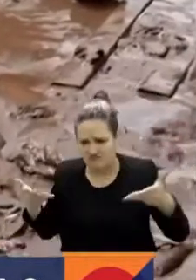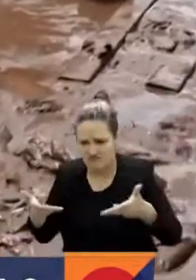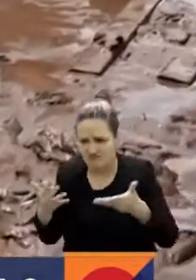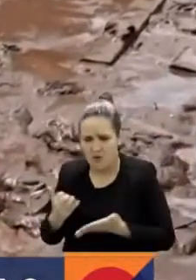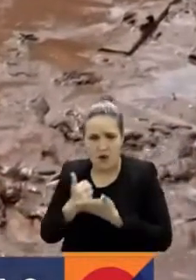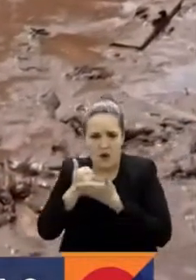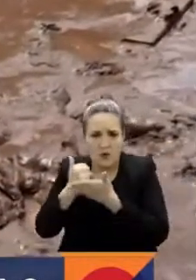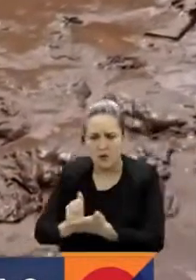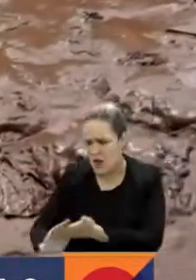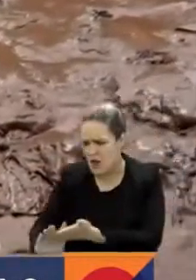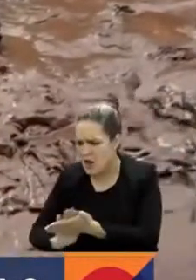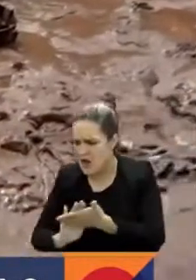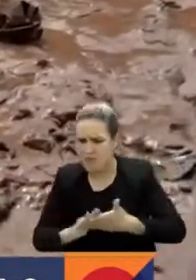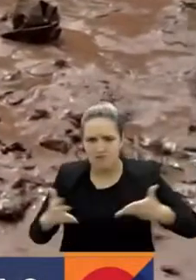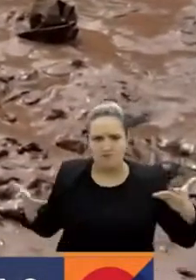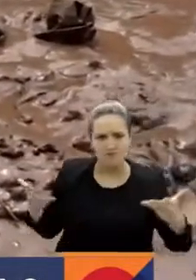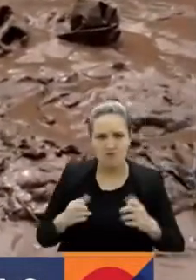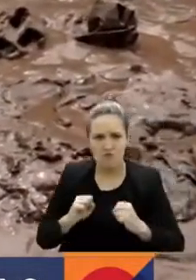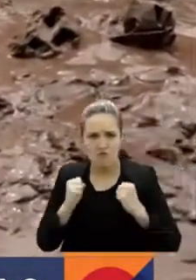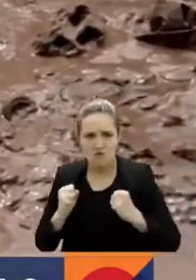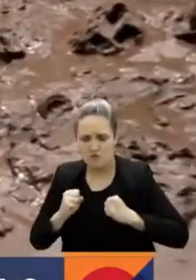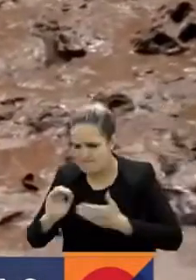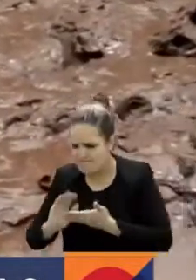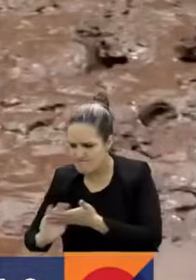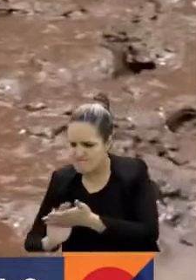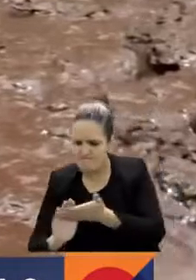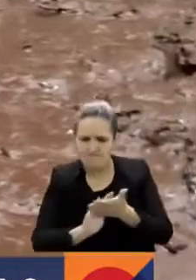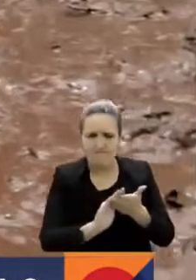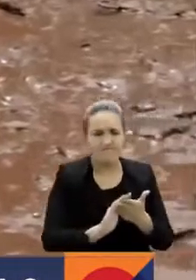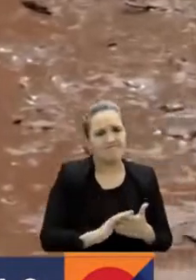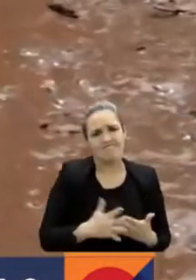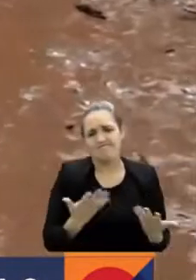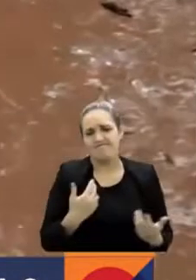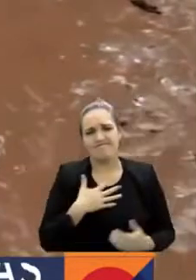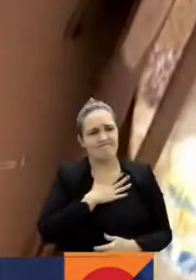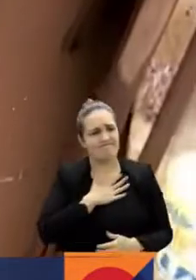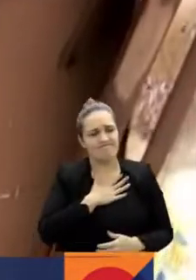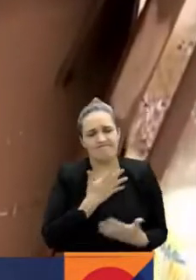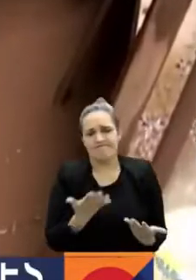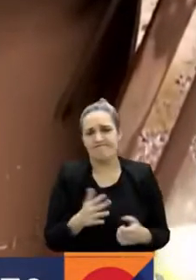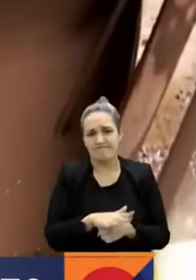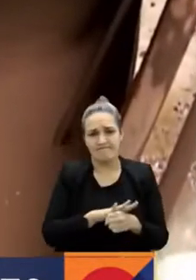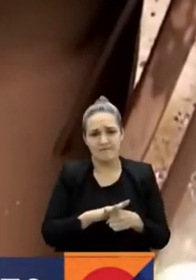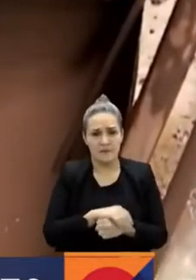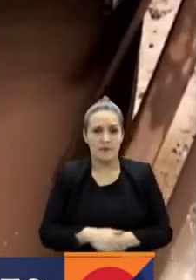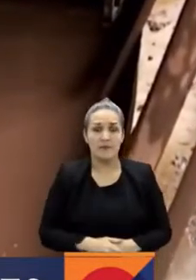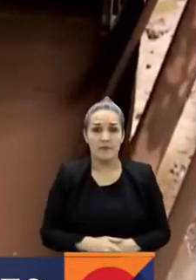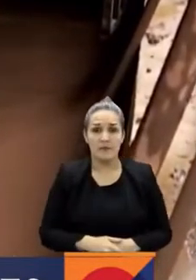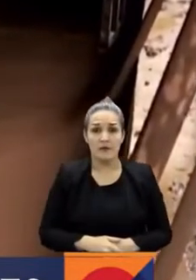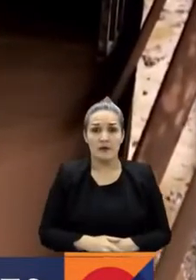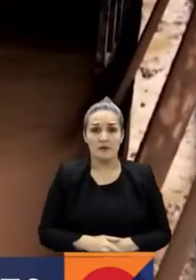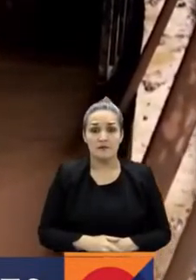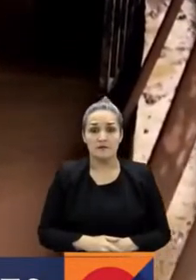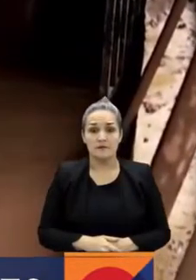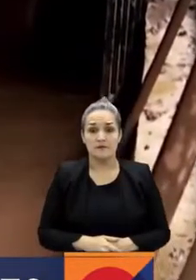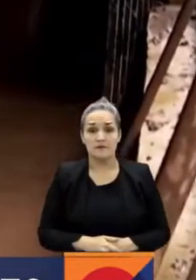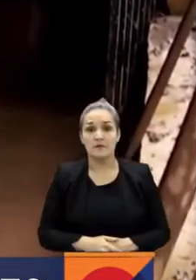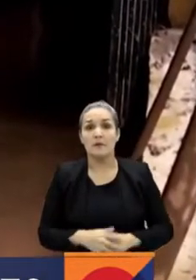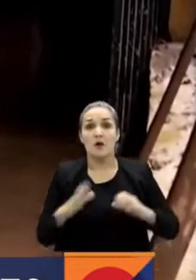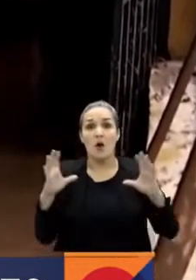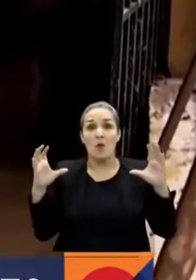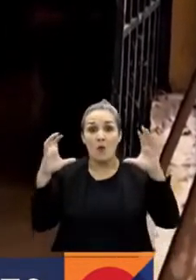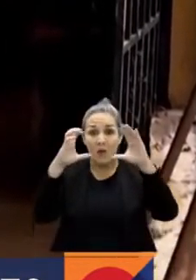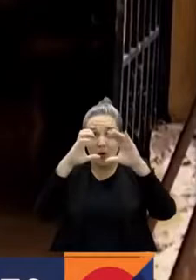fuerte para ayudar a la comunidad a salir adelante de esta penosa situación. Llegada la noche, el pánico se apoderó de